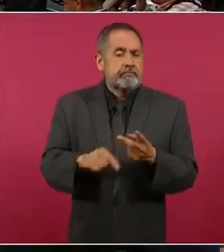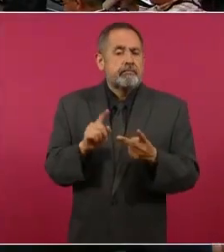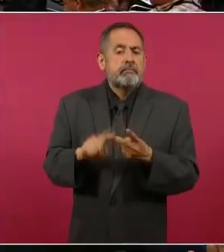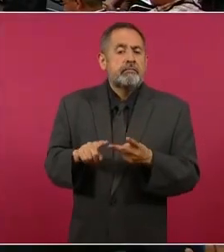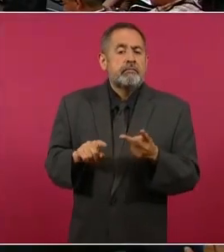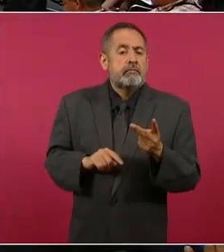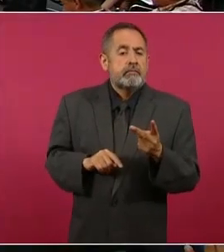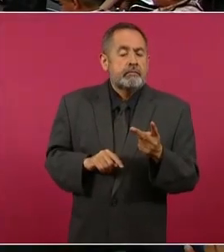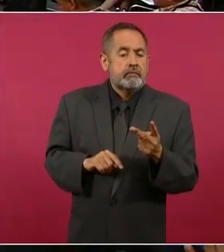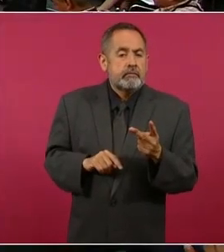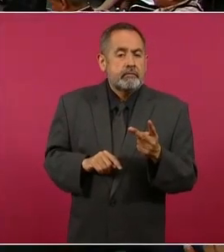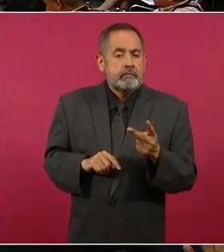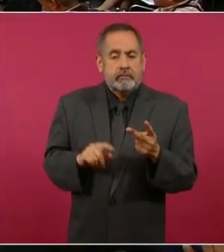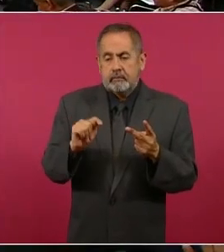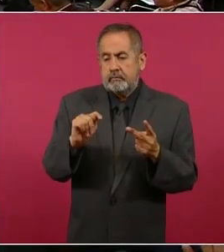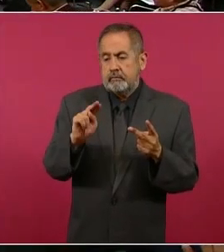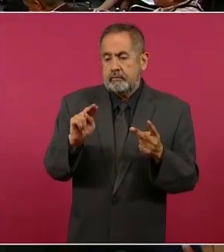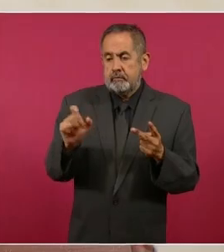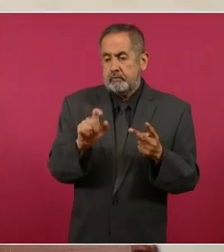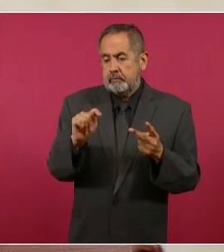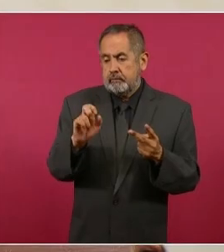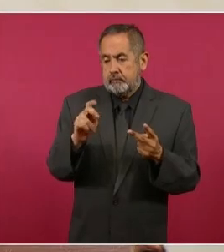y otro en Tuxtepec,